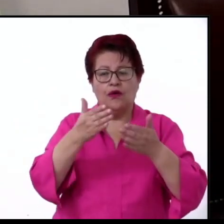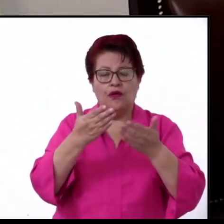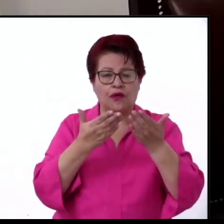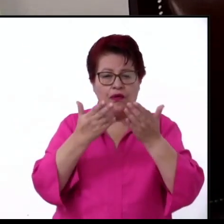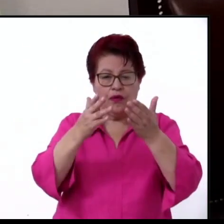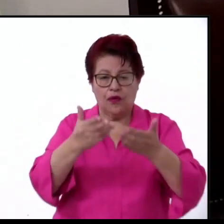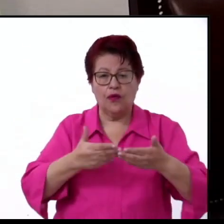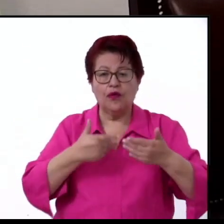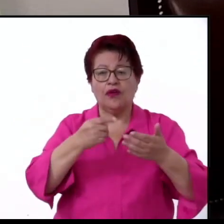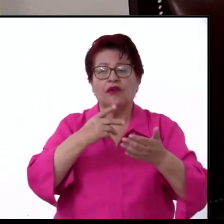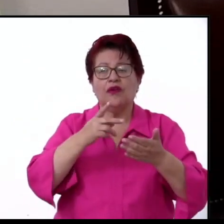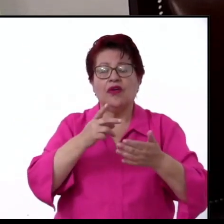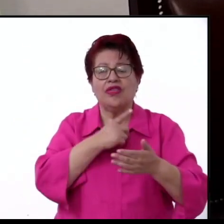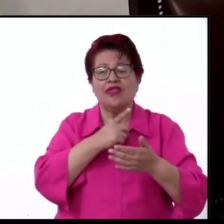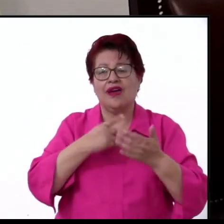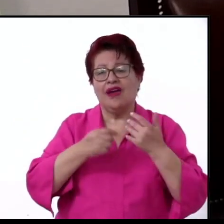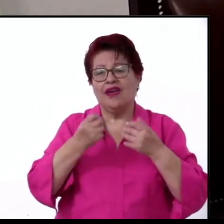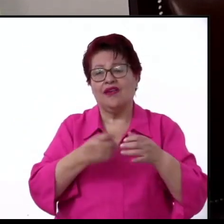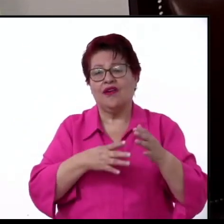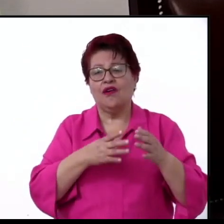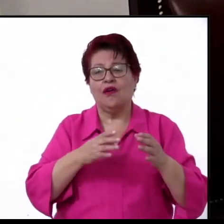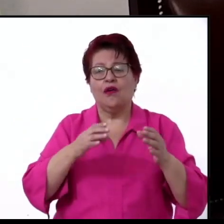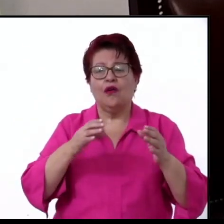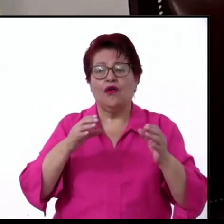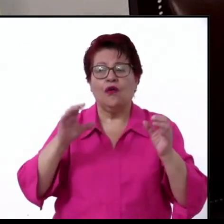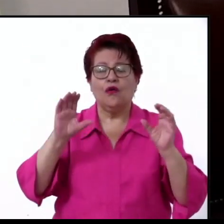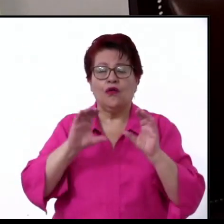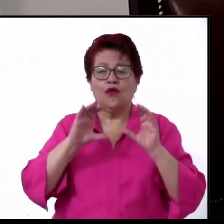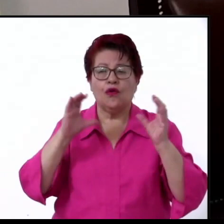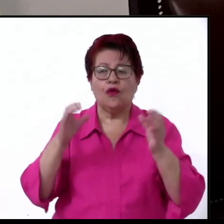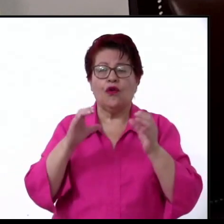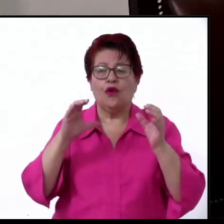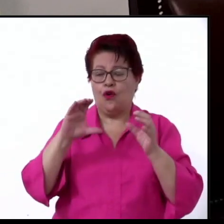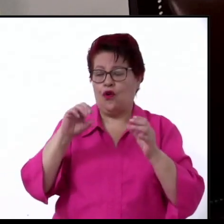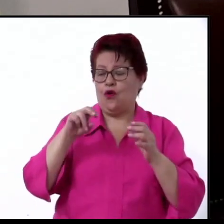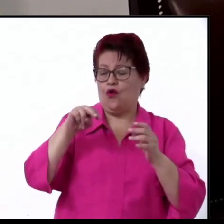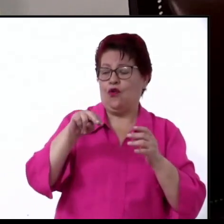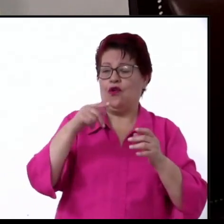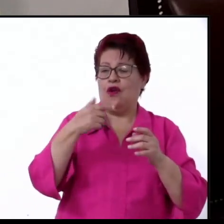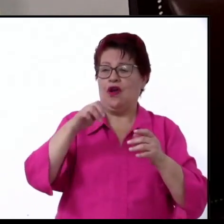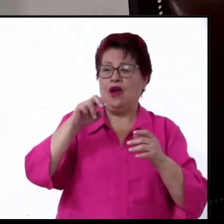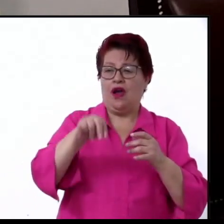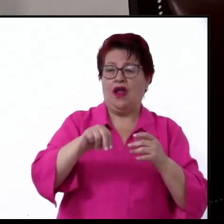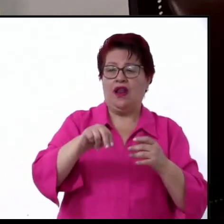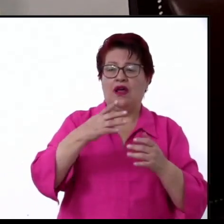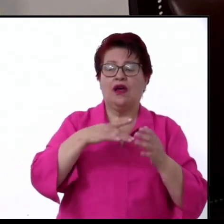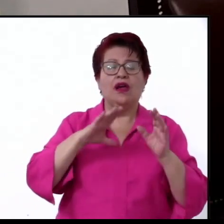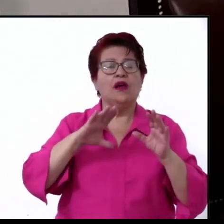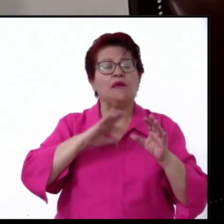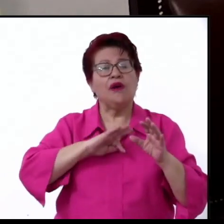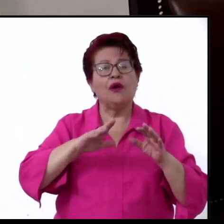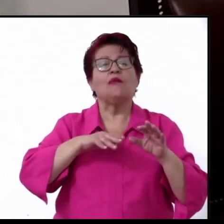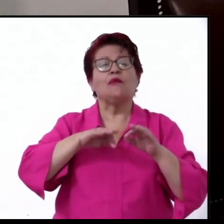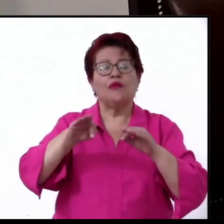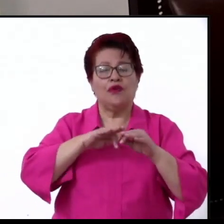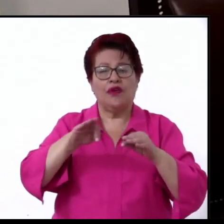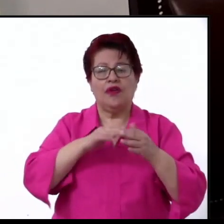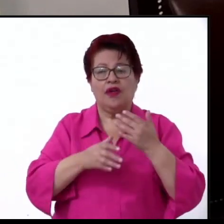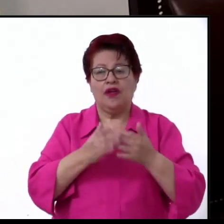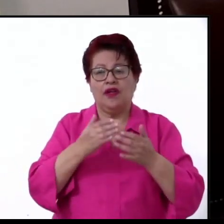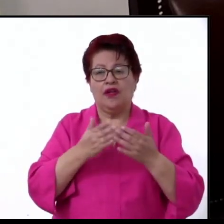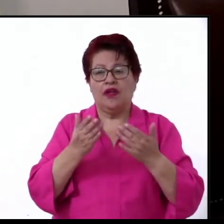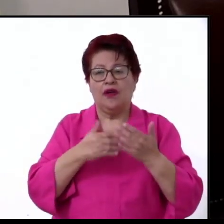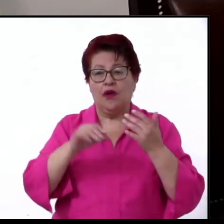ser, pues, perdón, un congal, sino que realmente nos pongamos a hacer lo que nos corresponde,